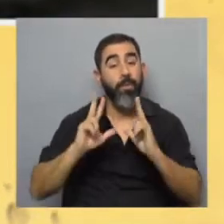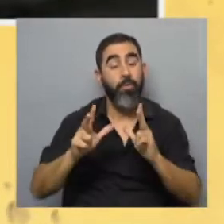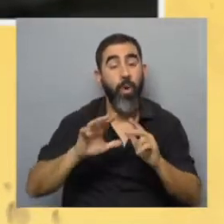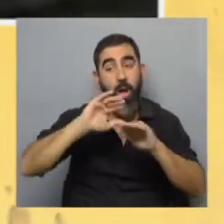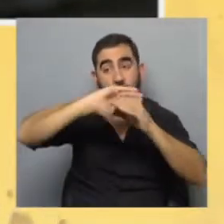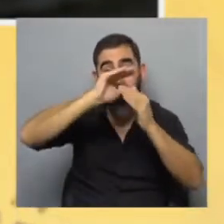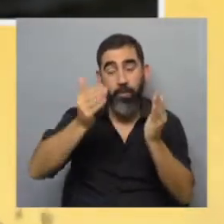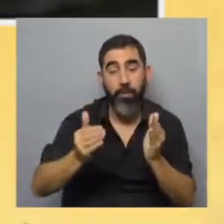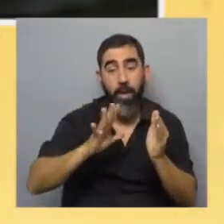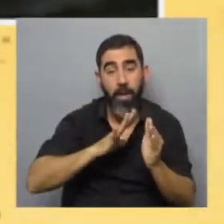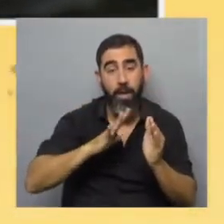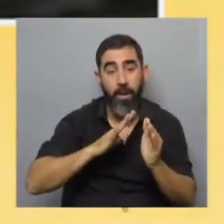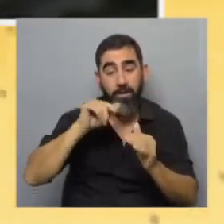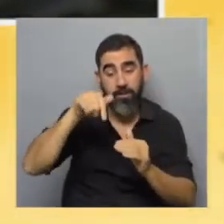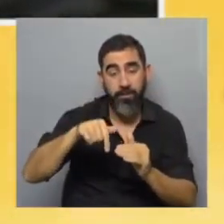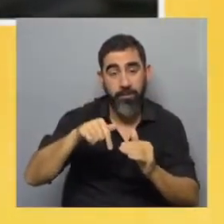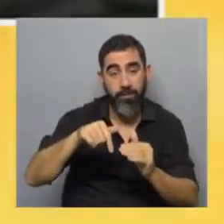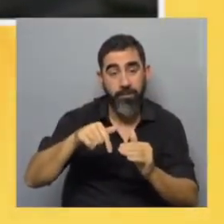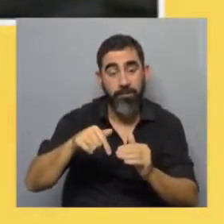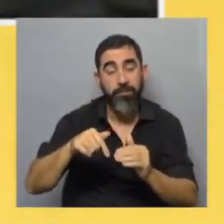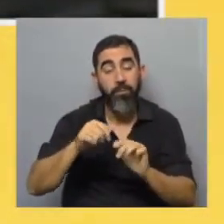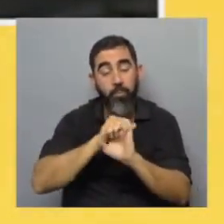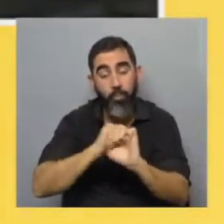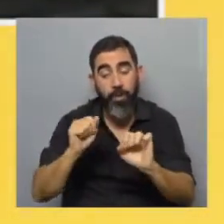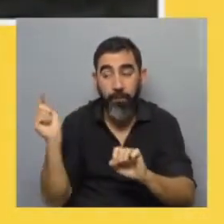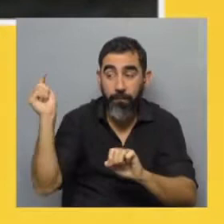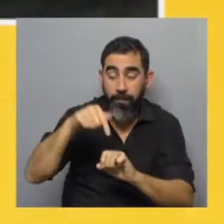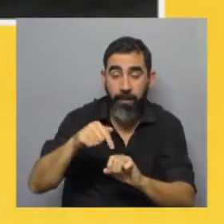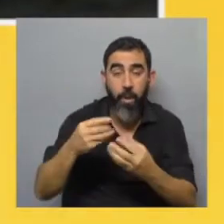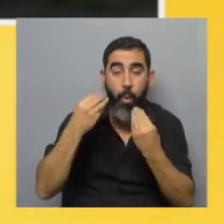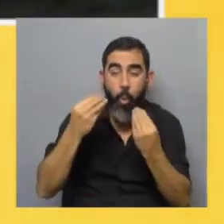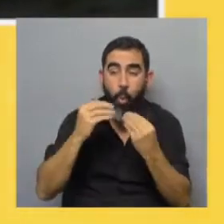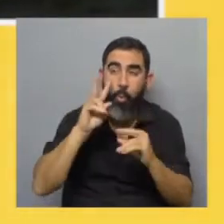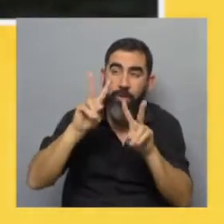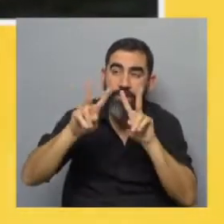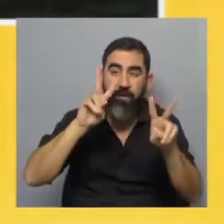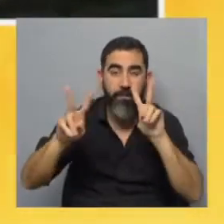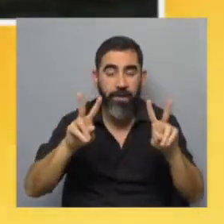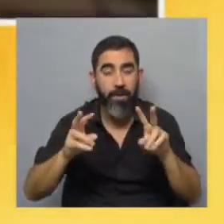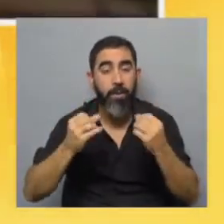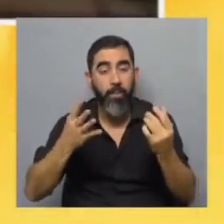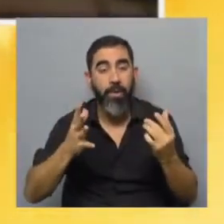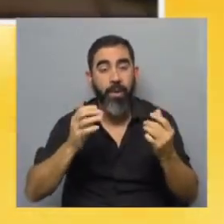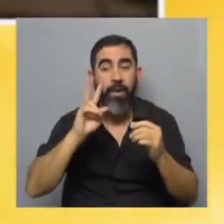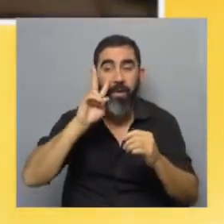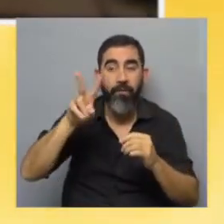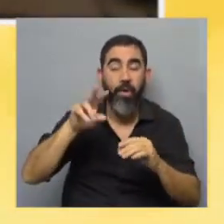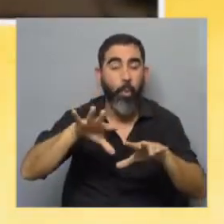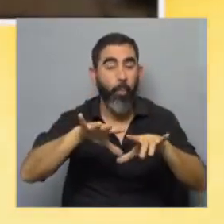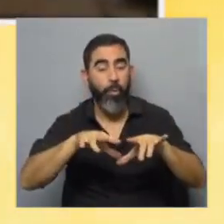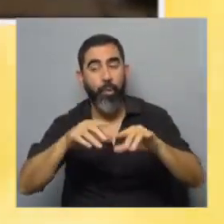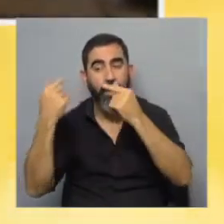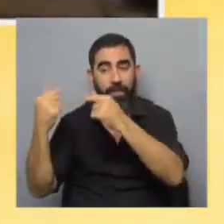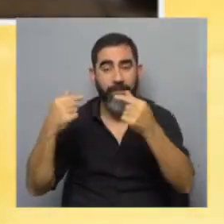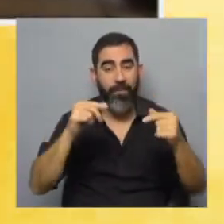planetario para que justamente puedan venir a ver cómo se ve, porque una cosa es lo que se puede ver en una computadora y otra